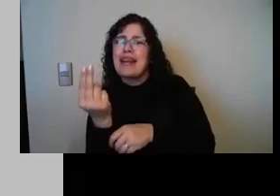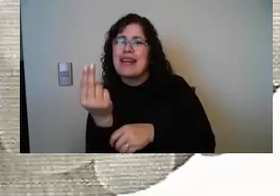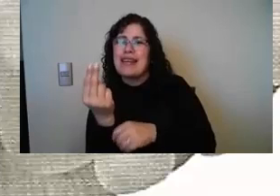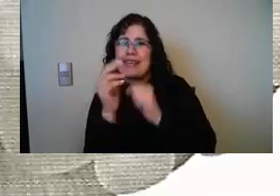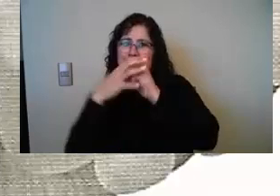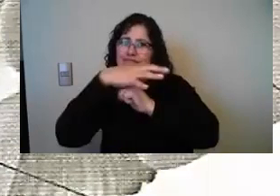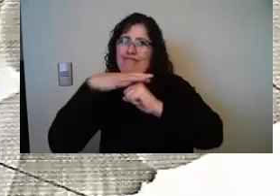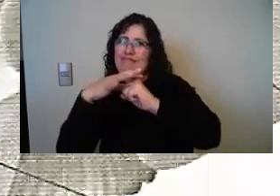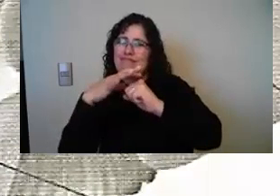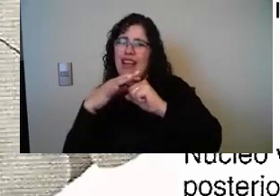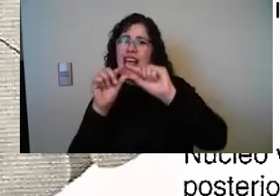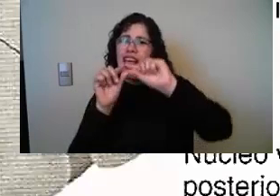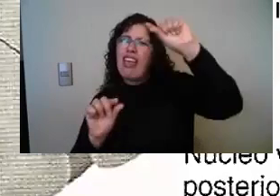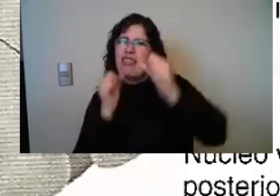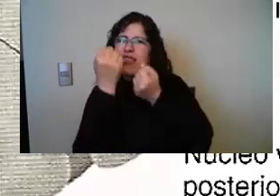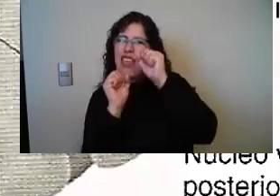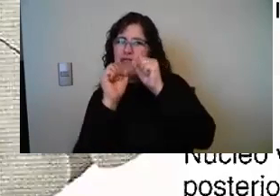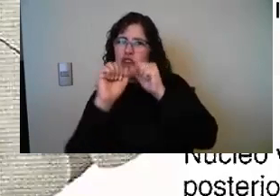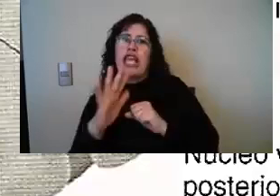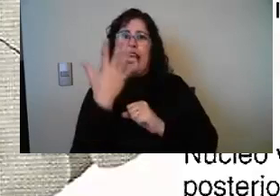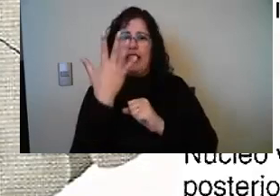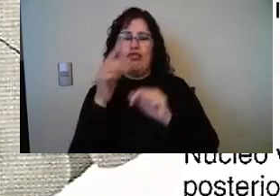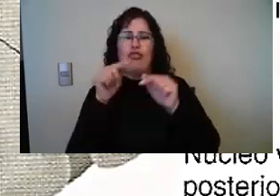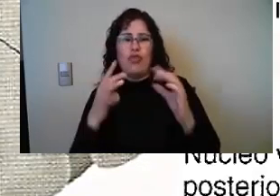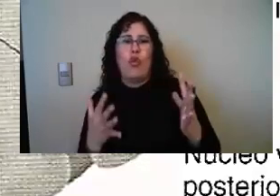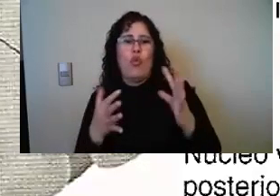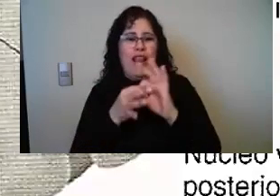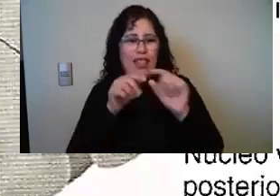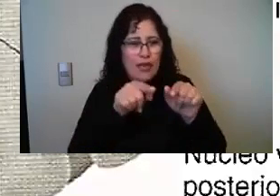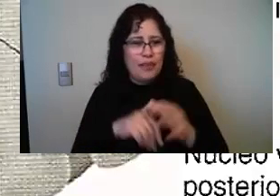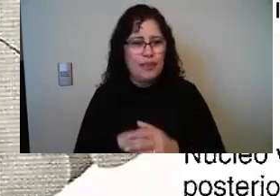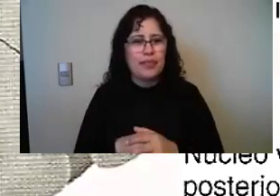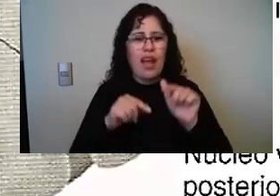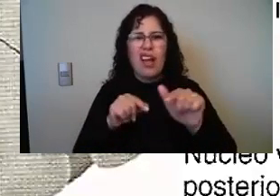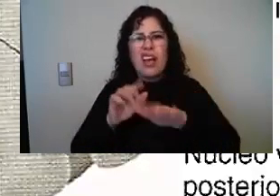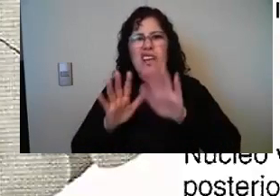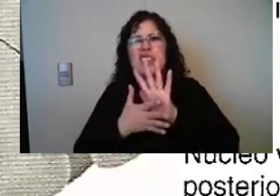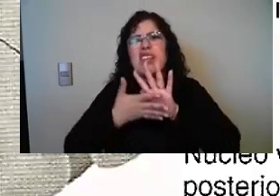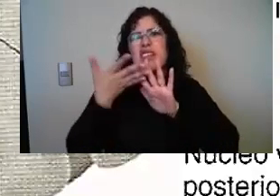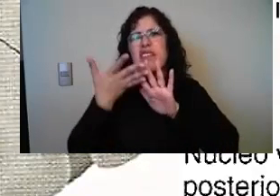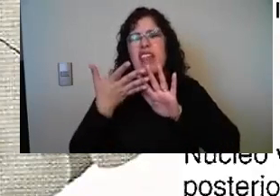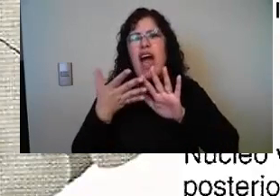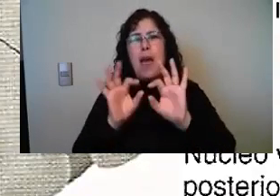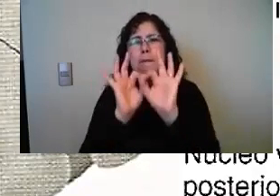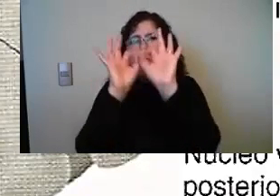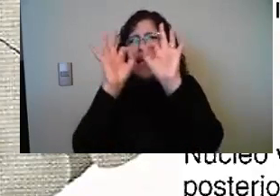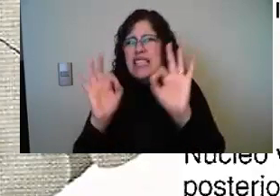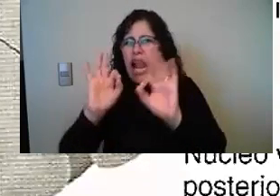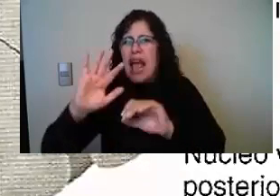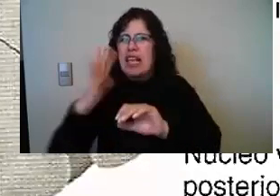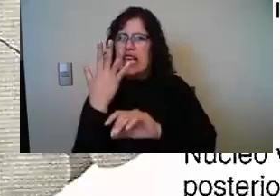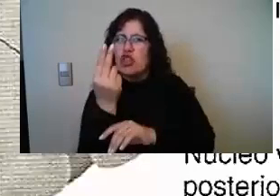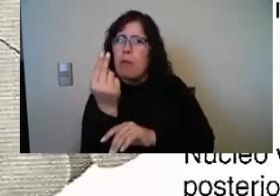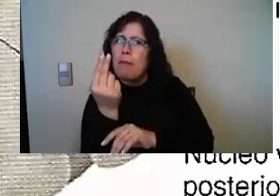El quinto par craneano no tiene un componente de sensibilidad especial, que en este caso que es el gusto, sino solamente tiene